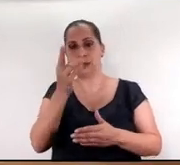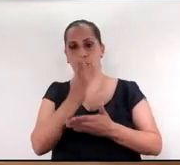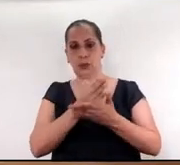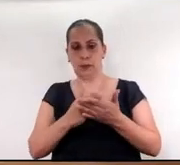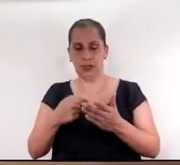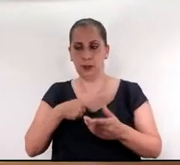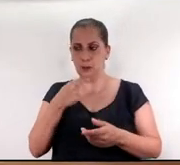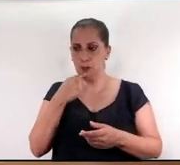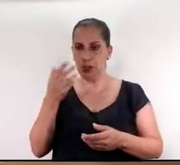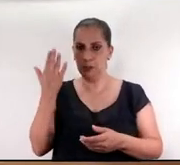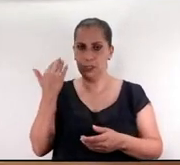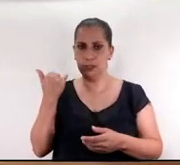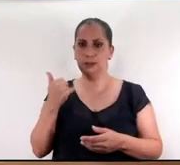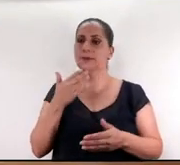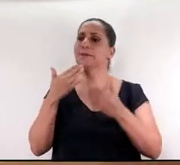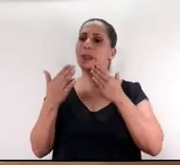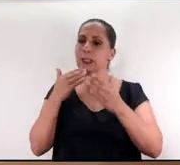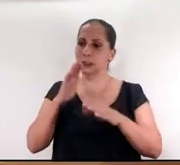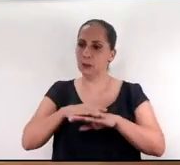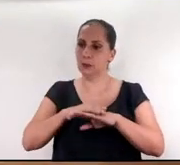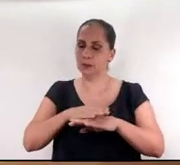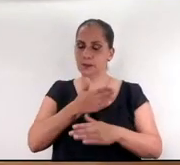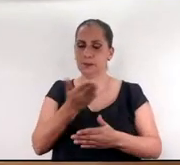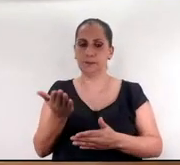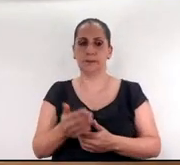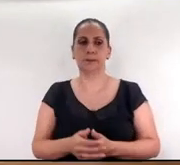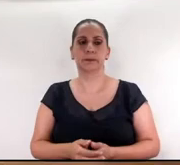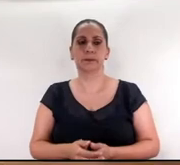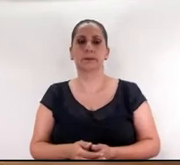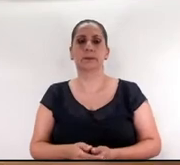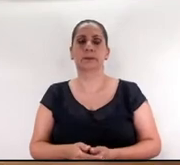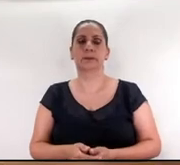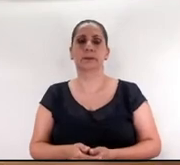lo mencionaba. Con mucho gusto, gracias. Muchas gracias y con permiso. Gracias a ustedes.